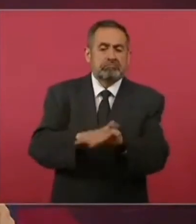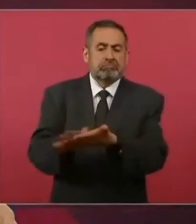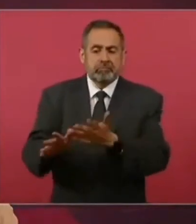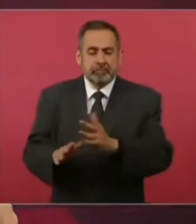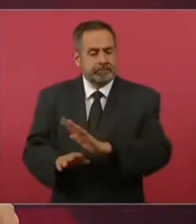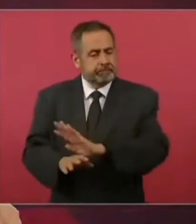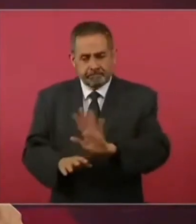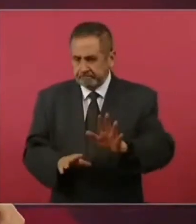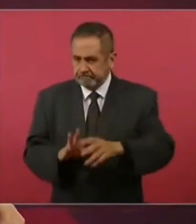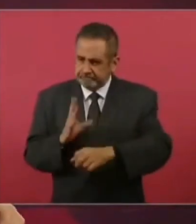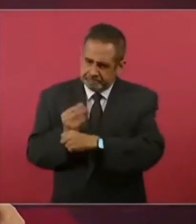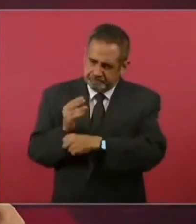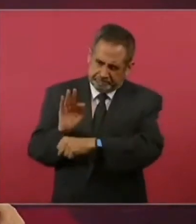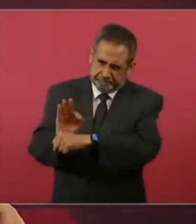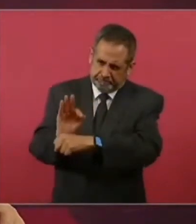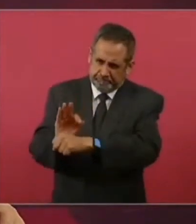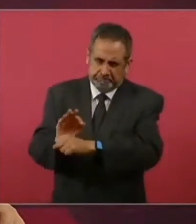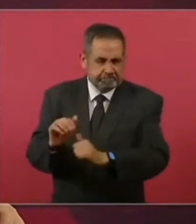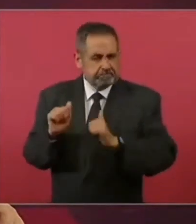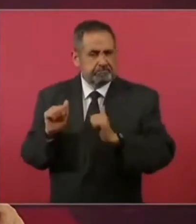Ahora me dio mucho gusto que